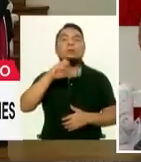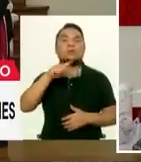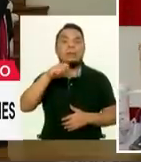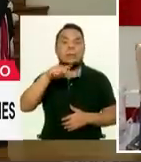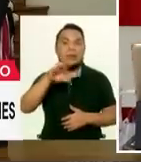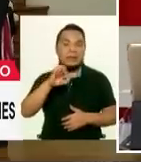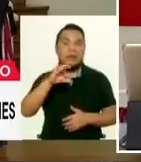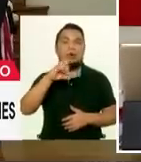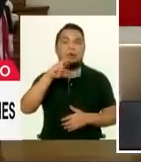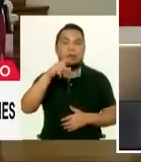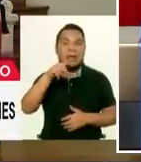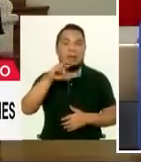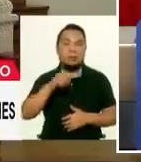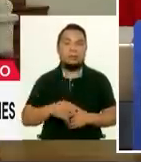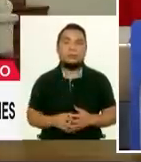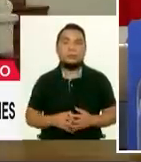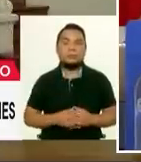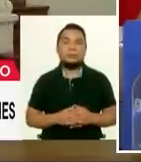su, digamos,